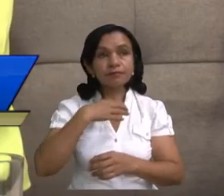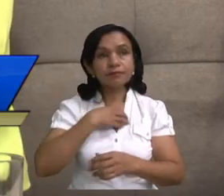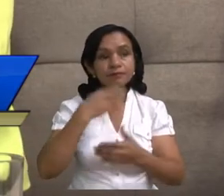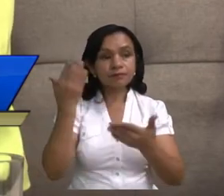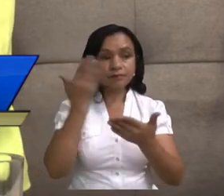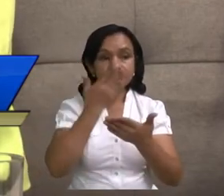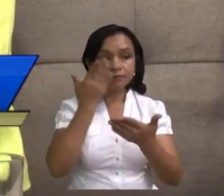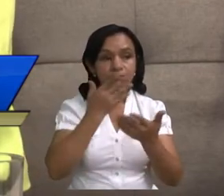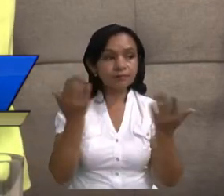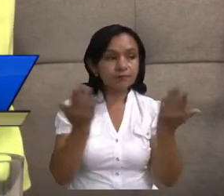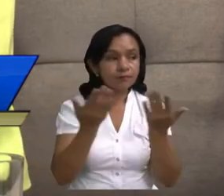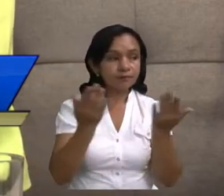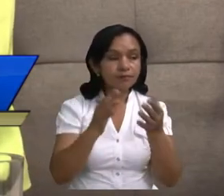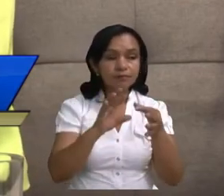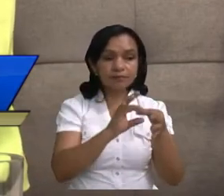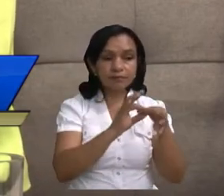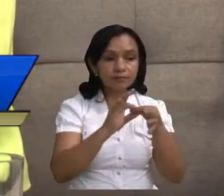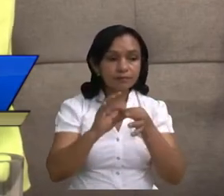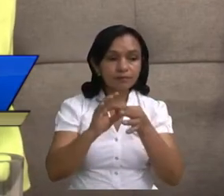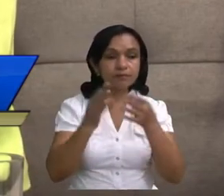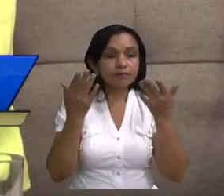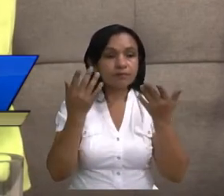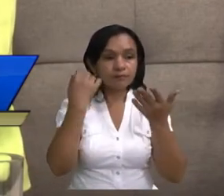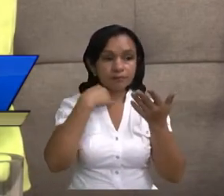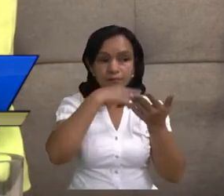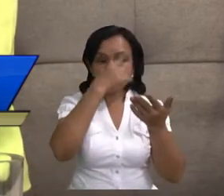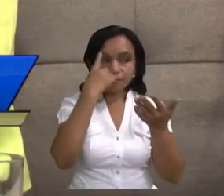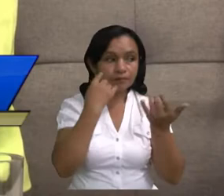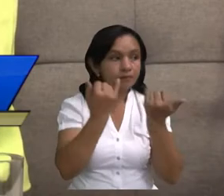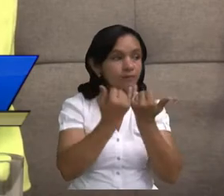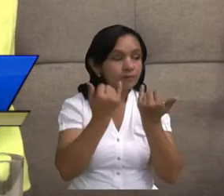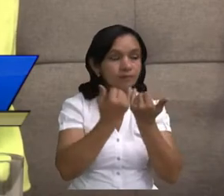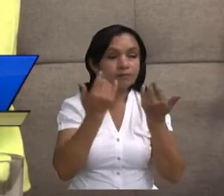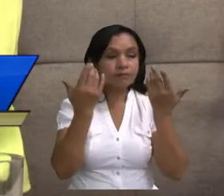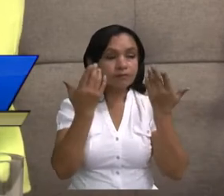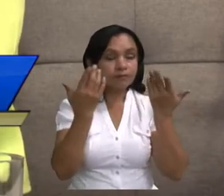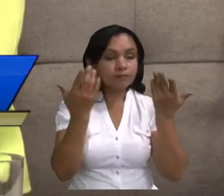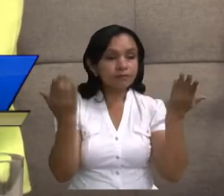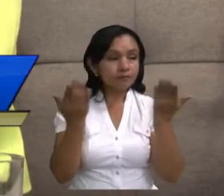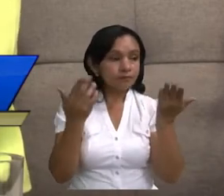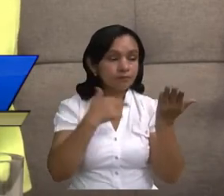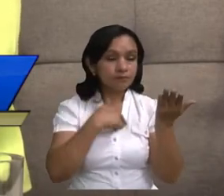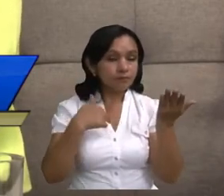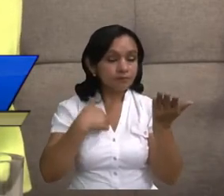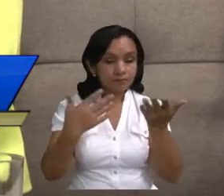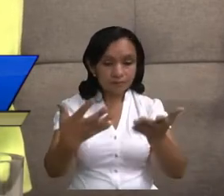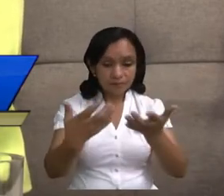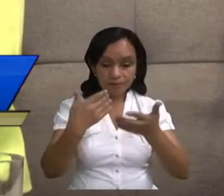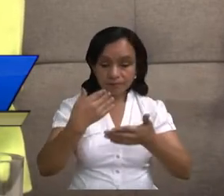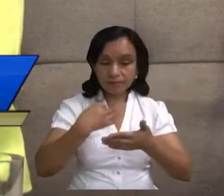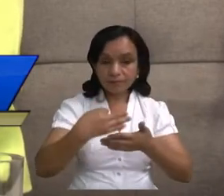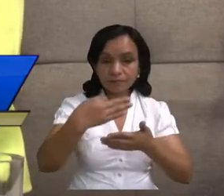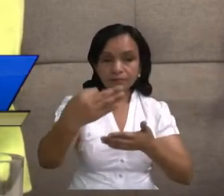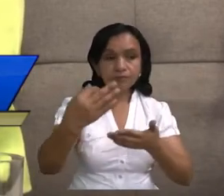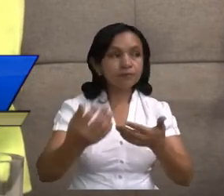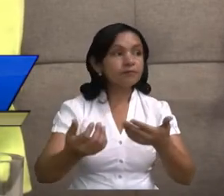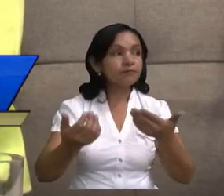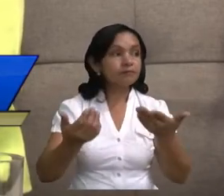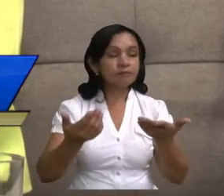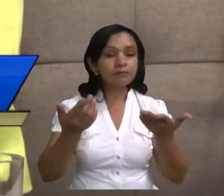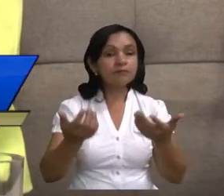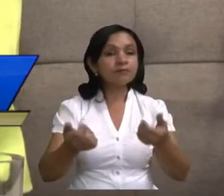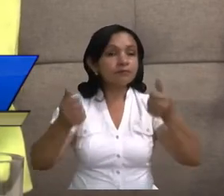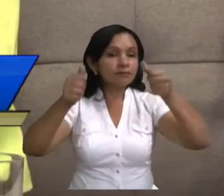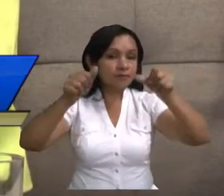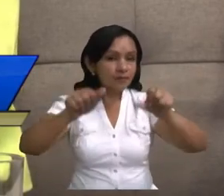es una calidad que tiene un rostro humano, claro, que no solamente aspiramos a cumplir con los estándares